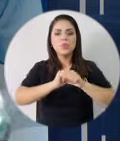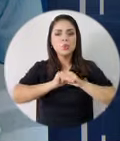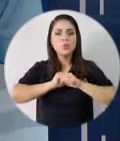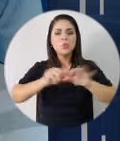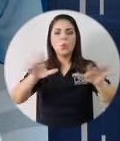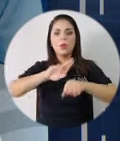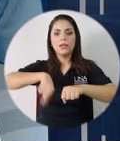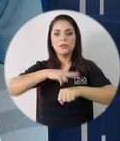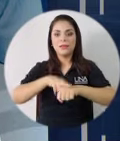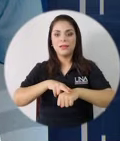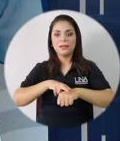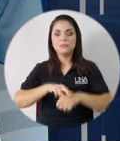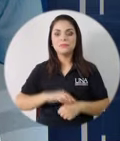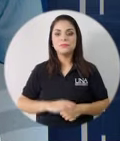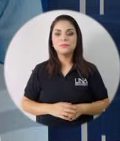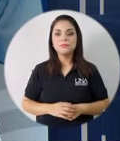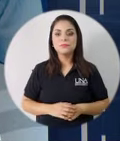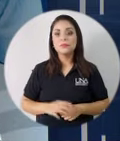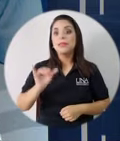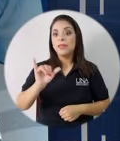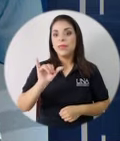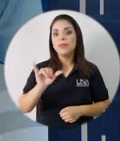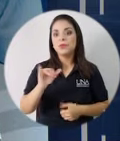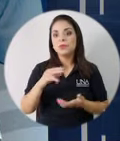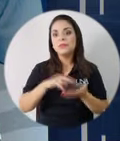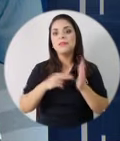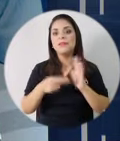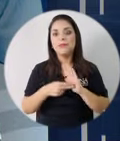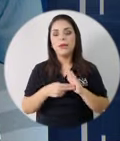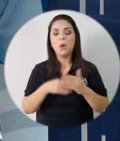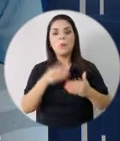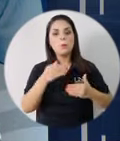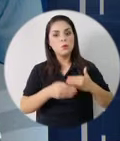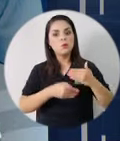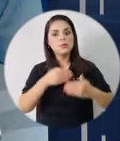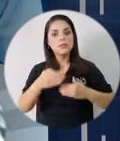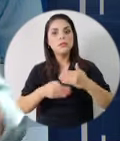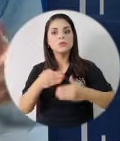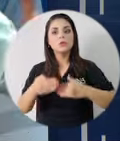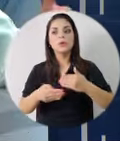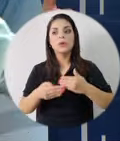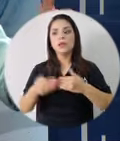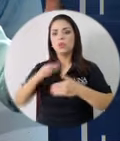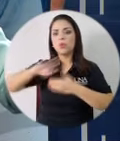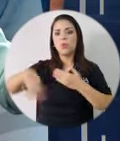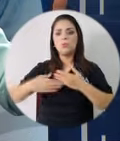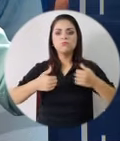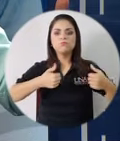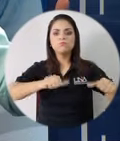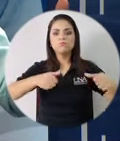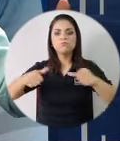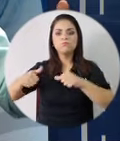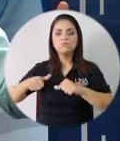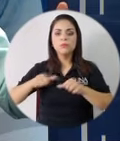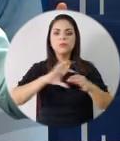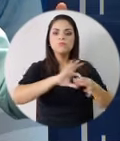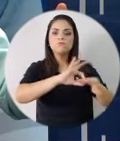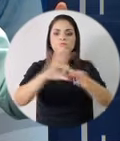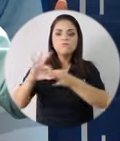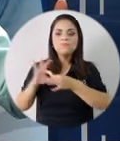estrategia de incidencia nacional. Entonces, ya eso implica ya un proceso de ponernos